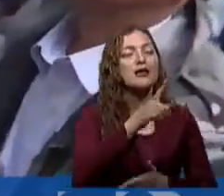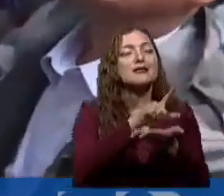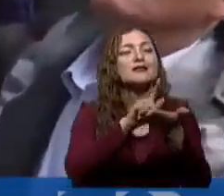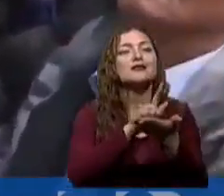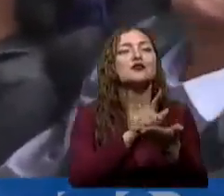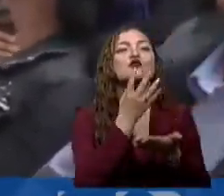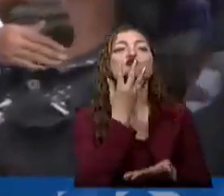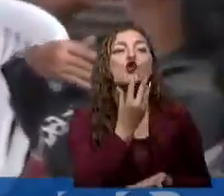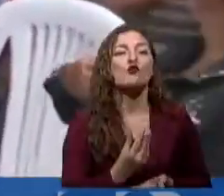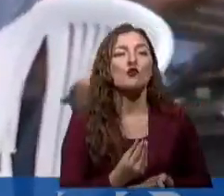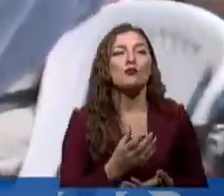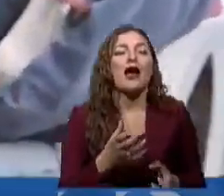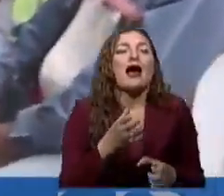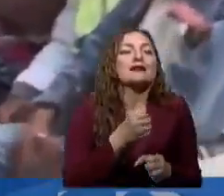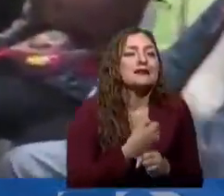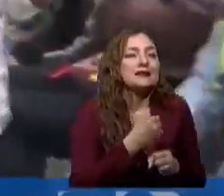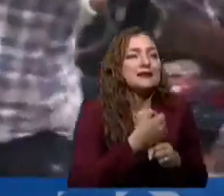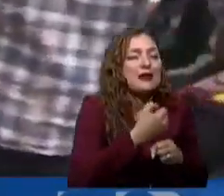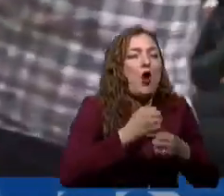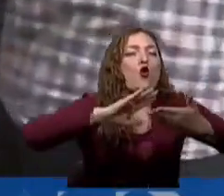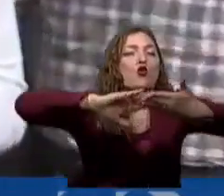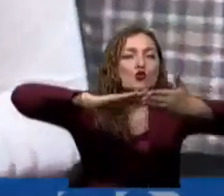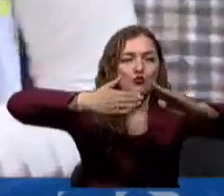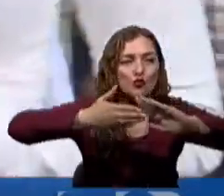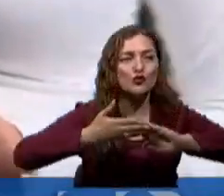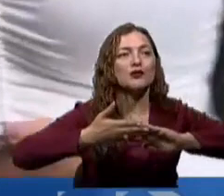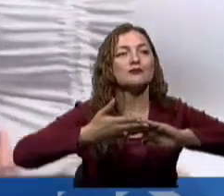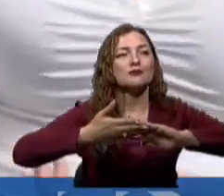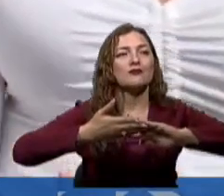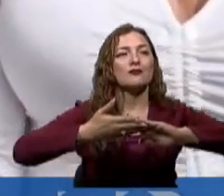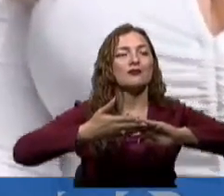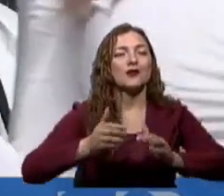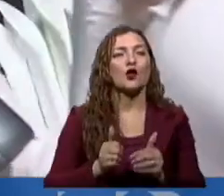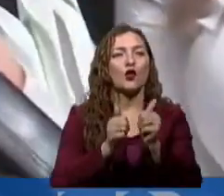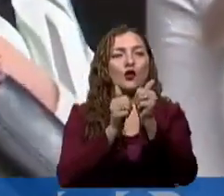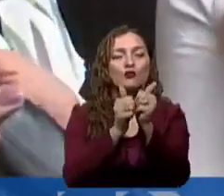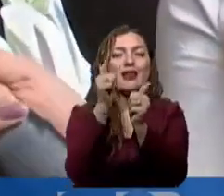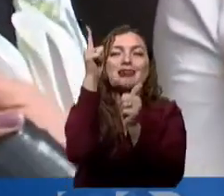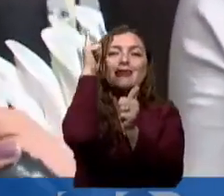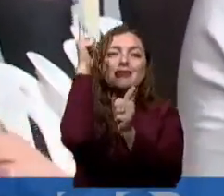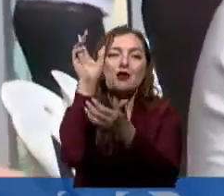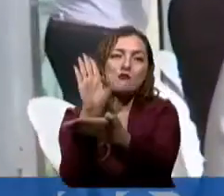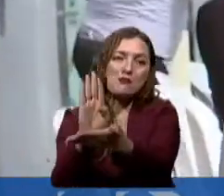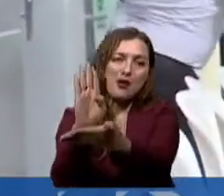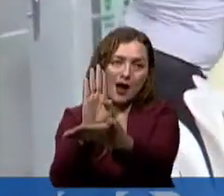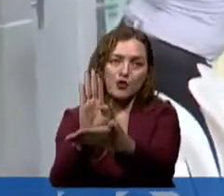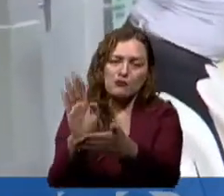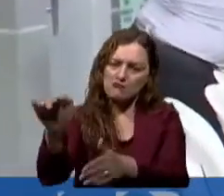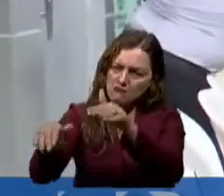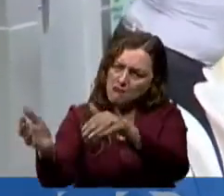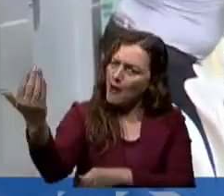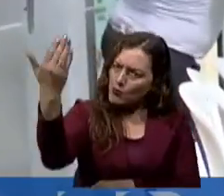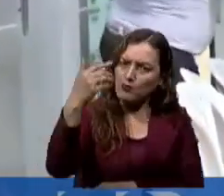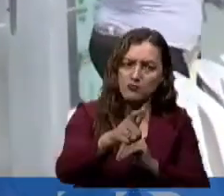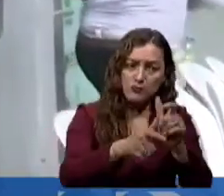Alfaro ha realizado las labores comunitarias juntamente con los señores líderes barriales, también igualmente con